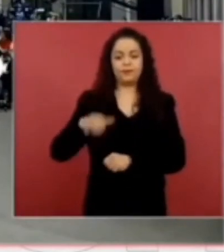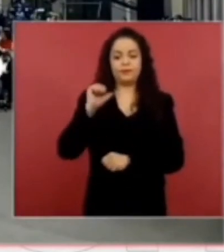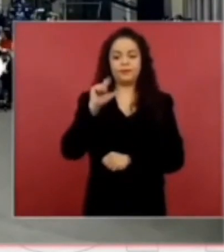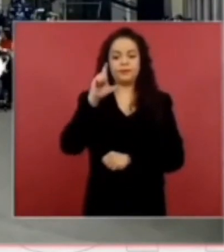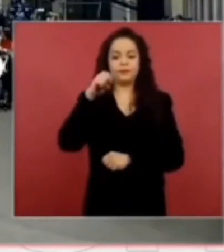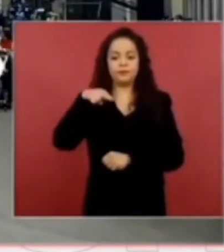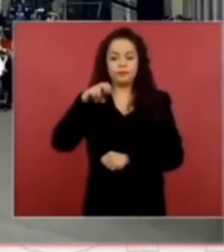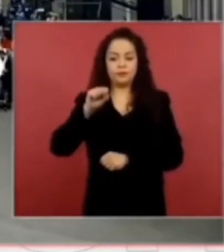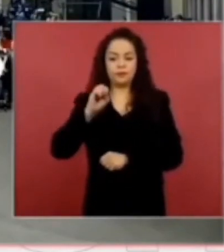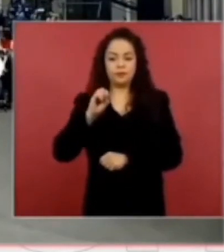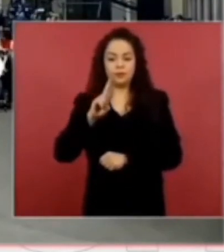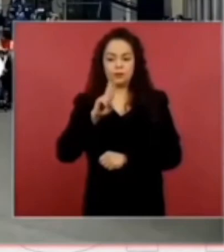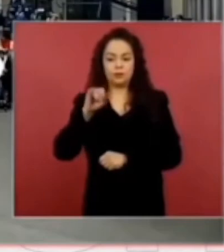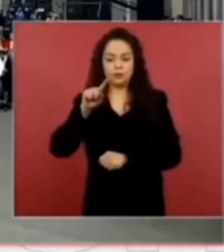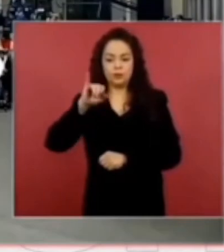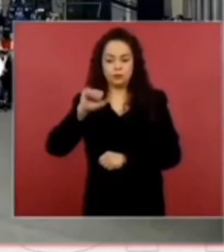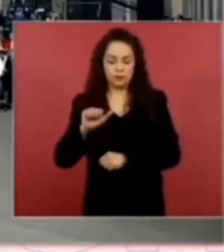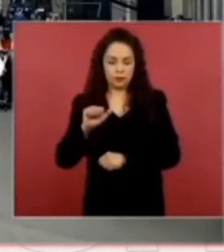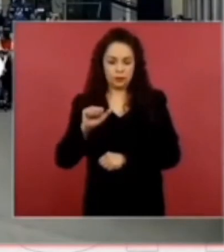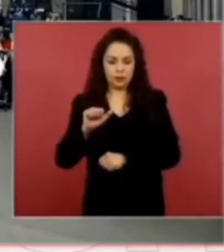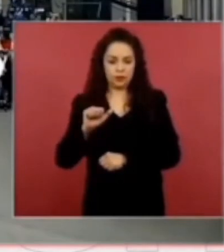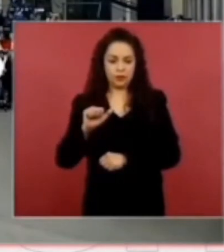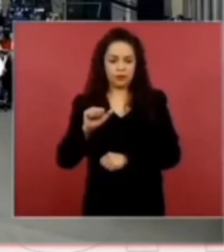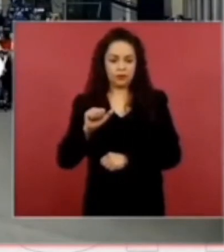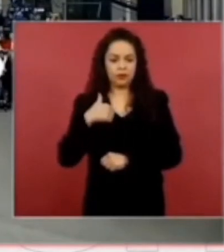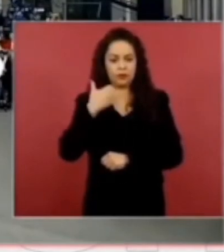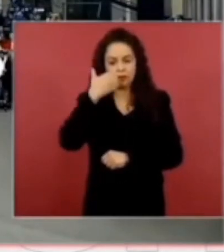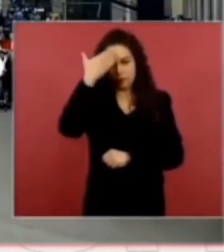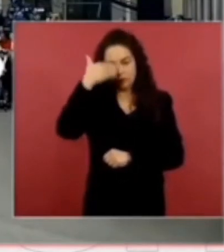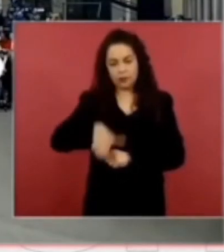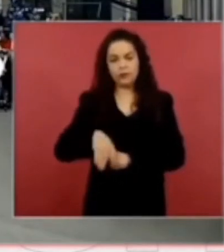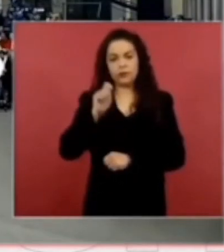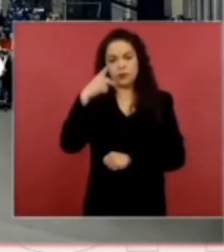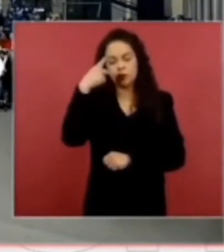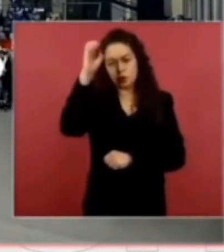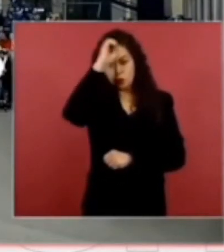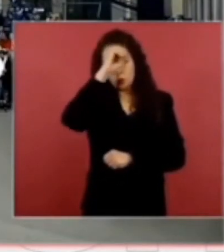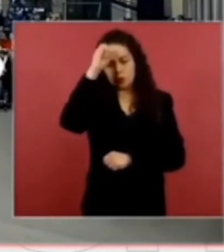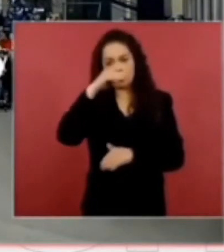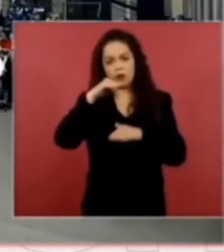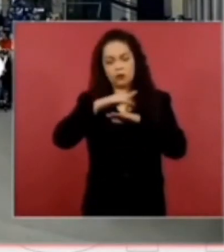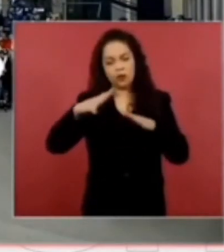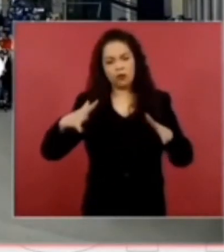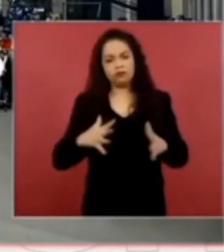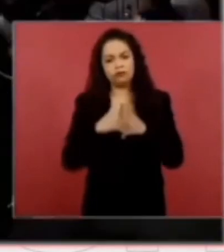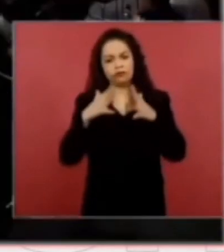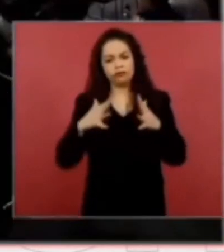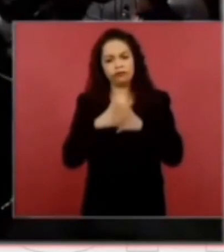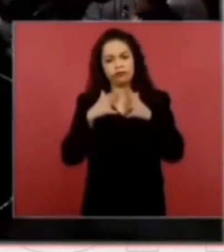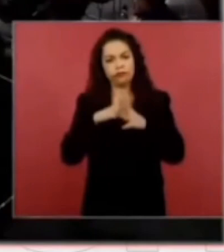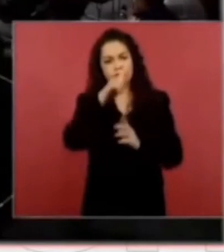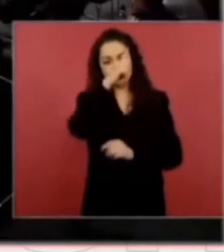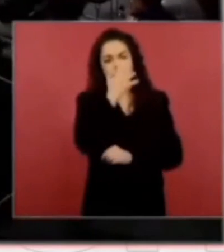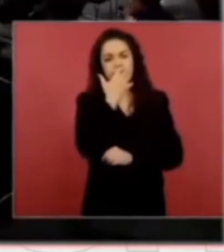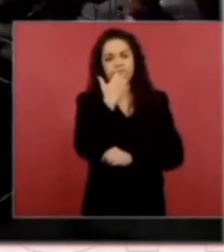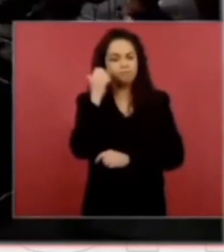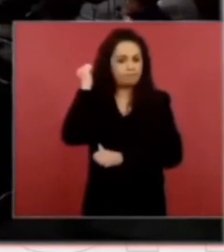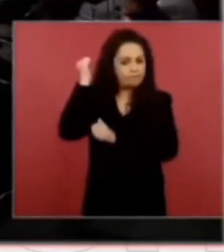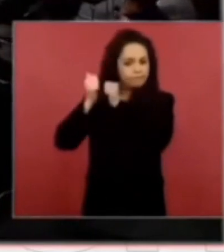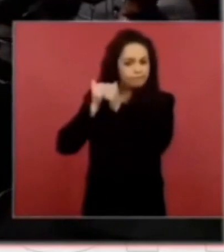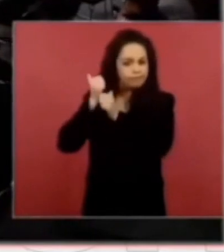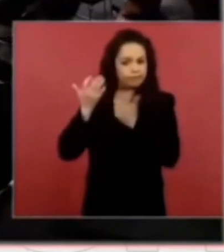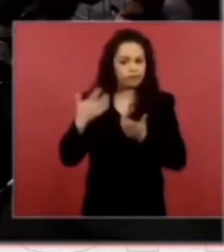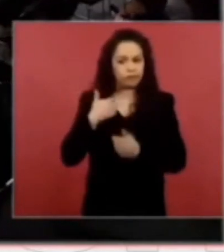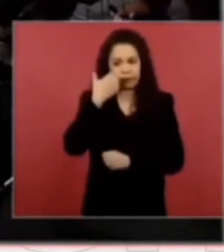periódico La Jornada. Quisiera conocer su postura acerca del conflicto en Medio Oriente. Digo, ya ayer fijó alguna posición el gobierno mexicano, pero